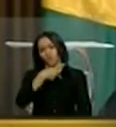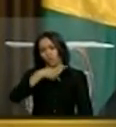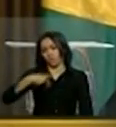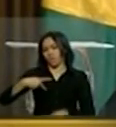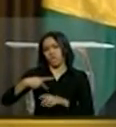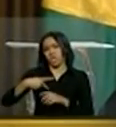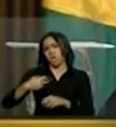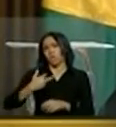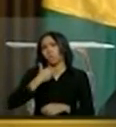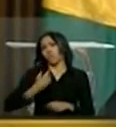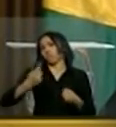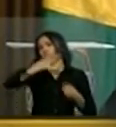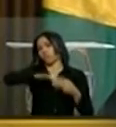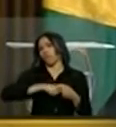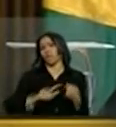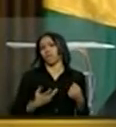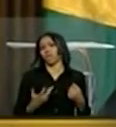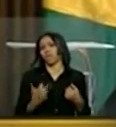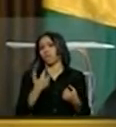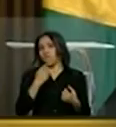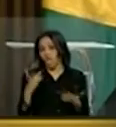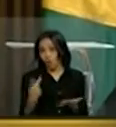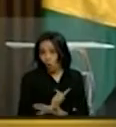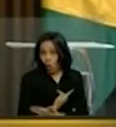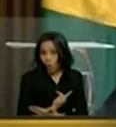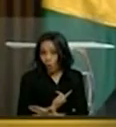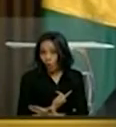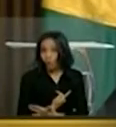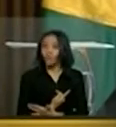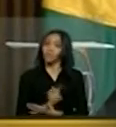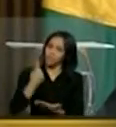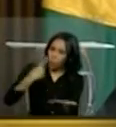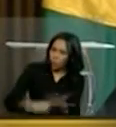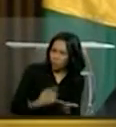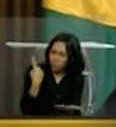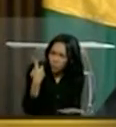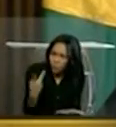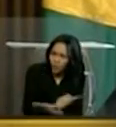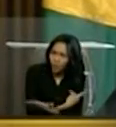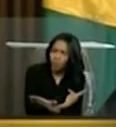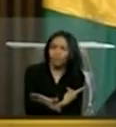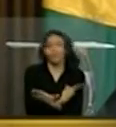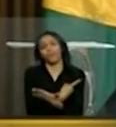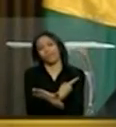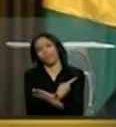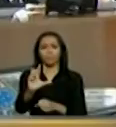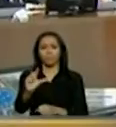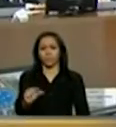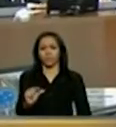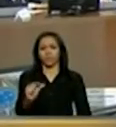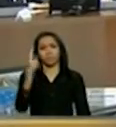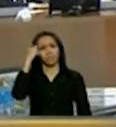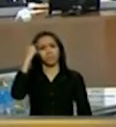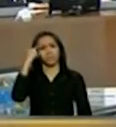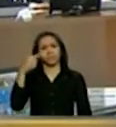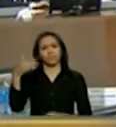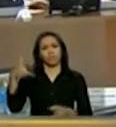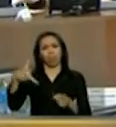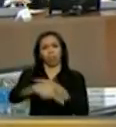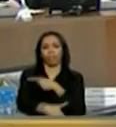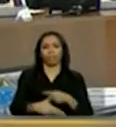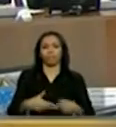nacional el presidente interino de Brasil Michel temer anunció el martes las primeras medidas para reactivar la economía del